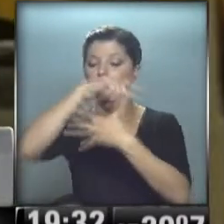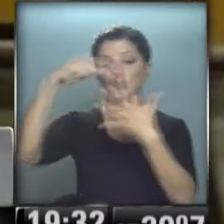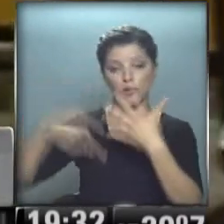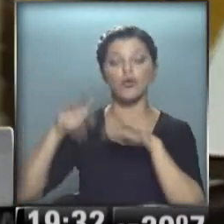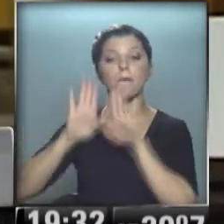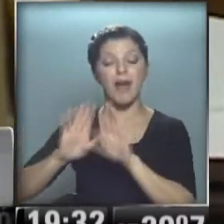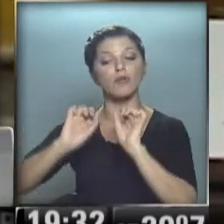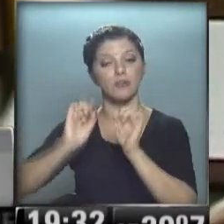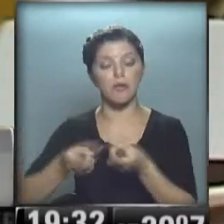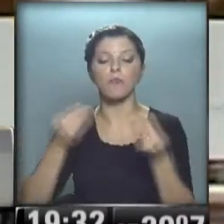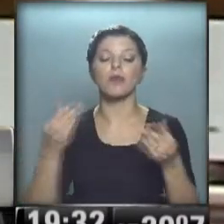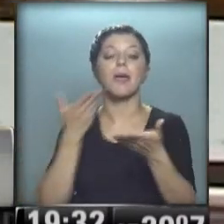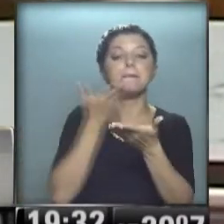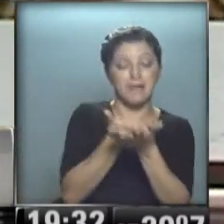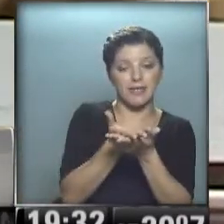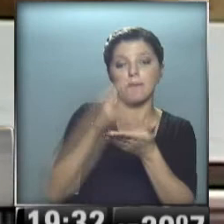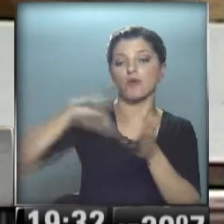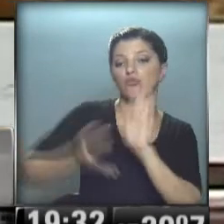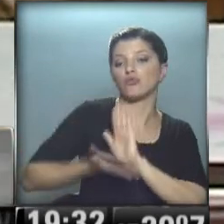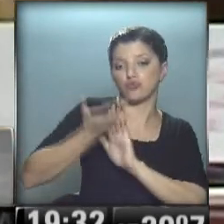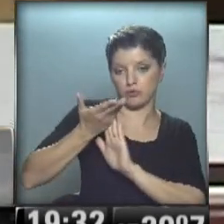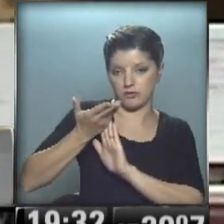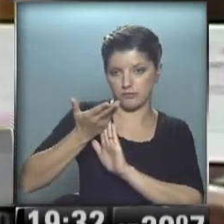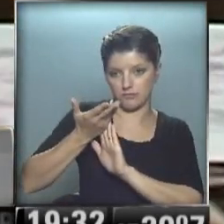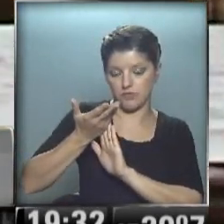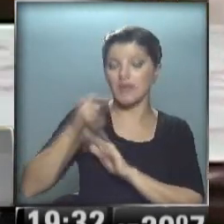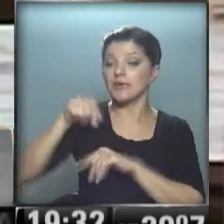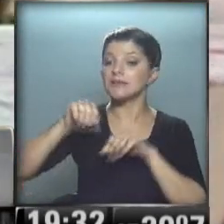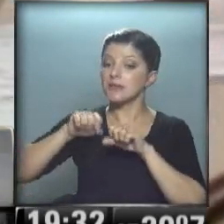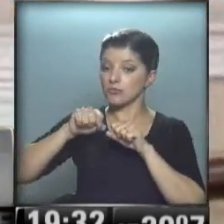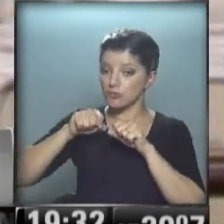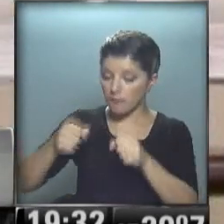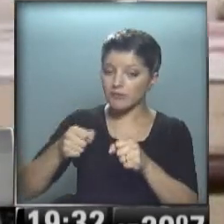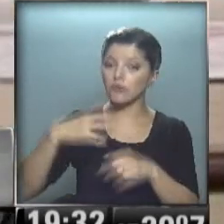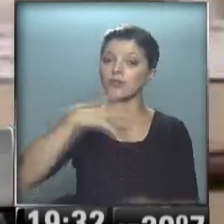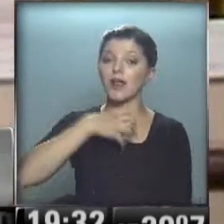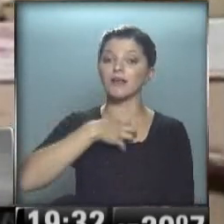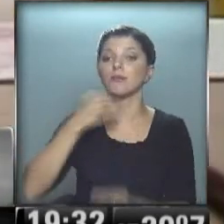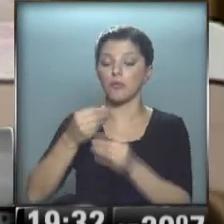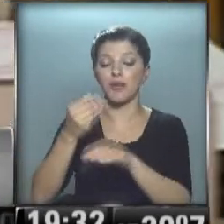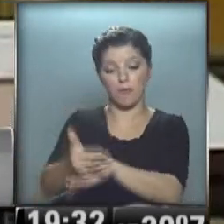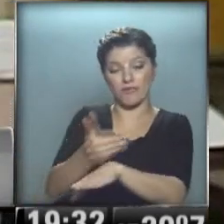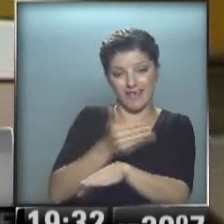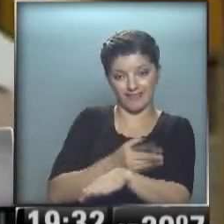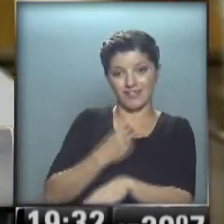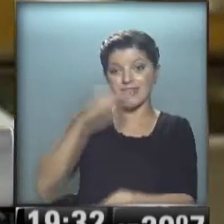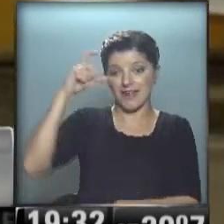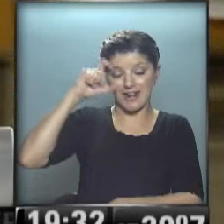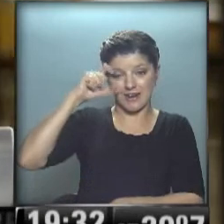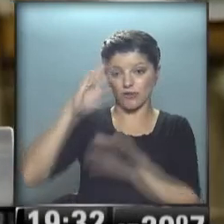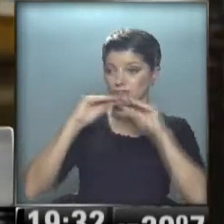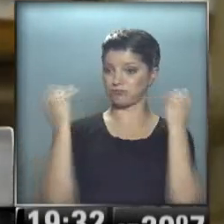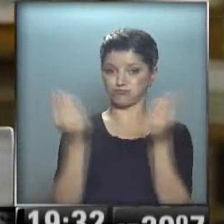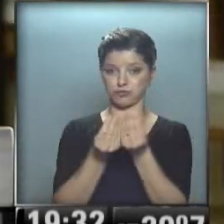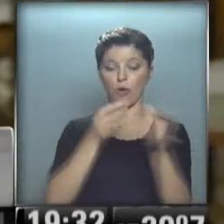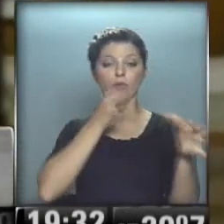por un incremento salarial y este cese de actividad eso ocurre luego de que se hubieran cerrado las paritarias anuales a principios de año y por lo tanto